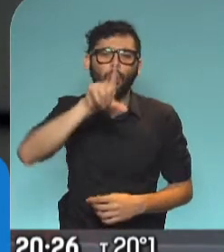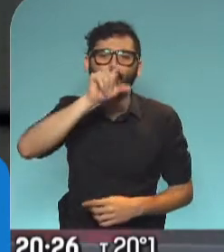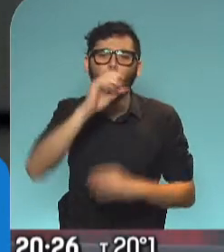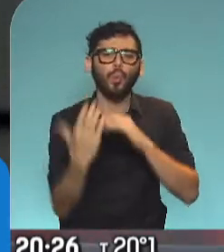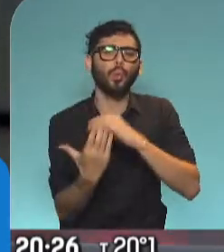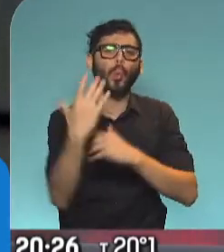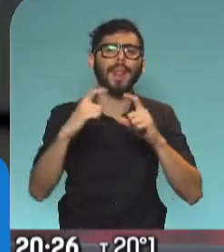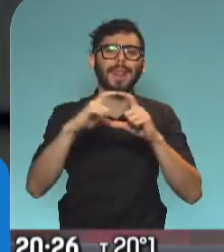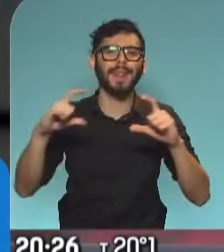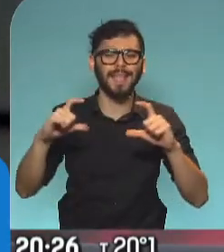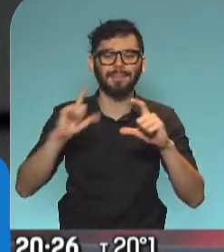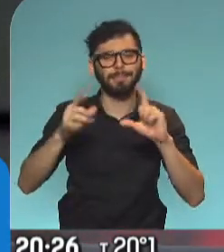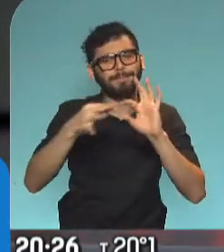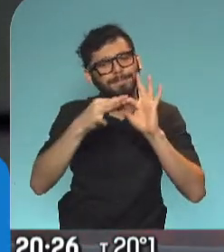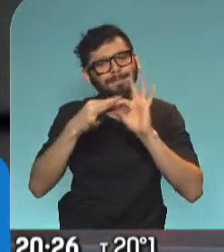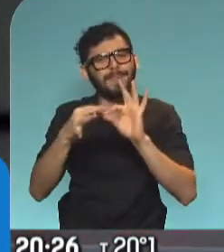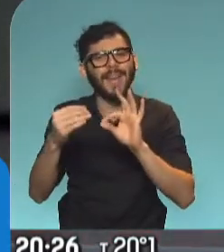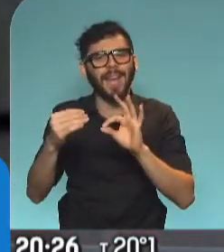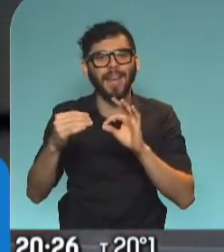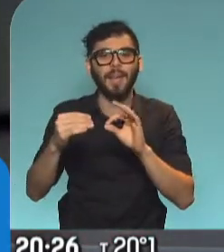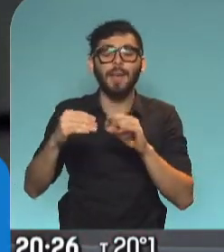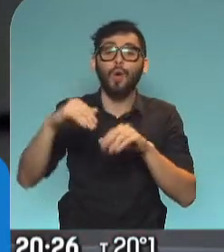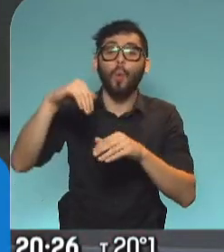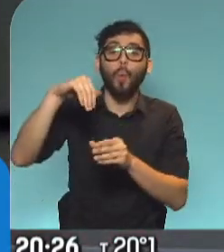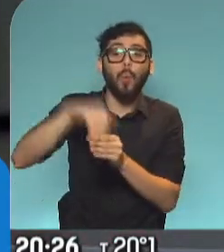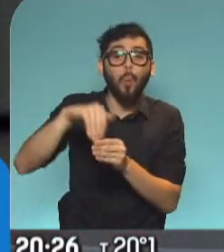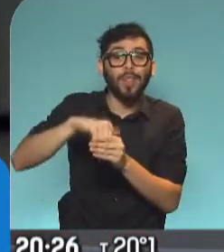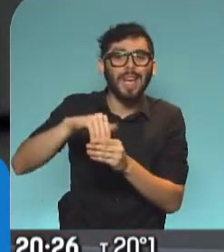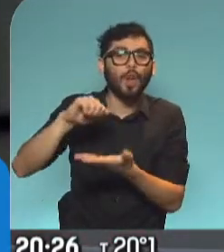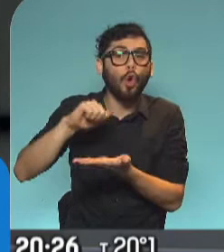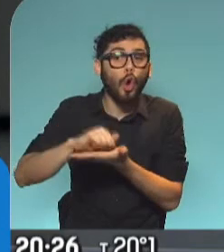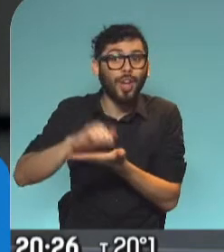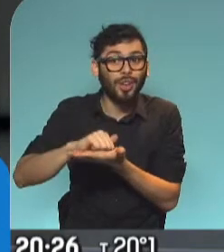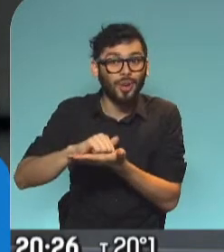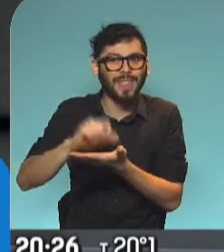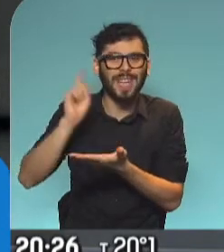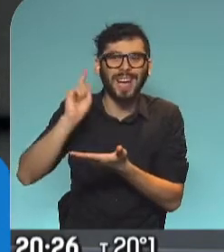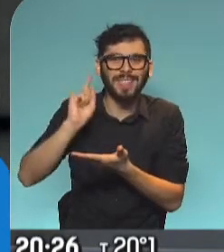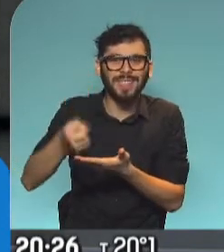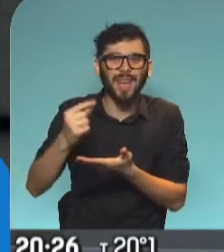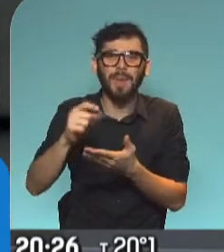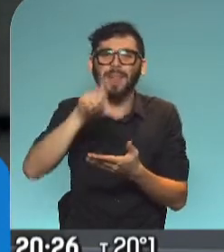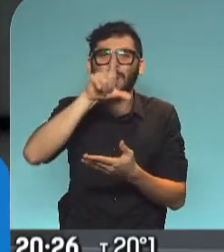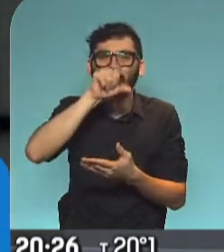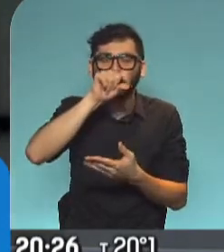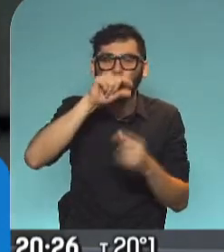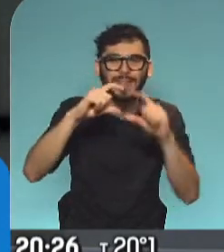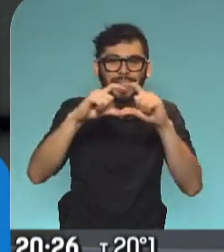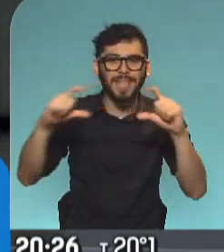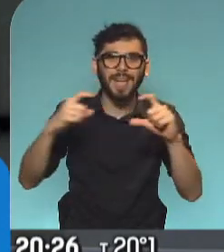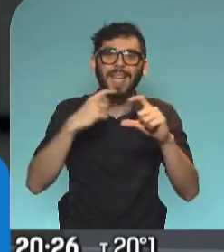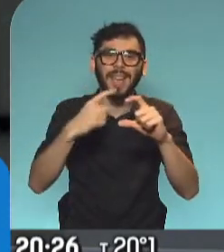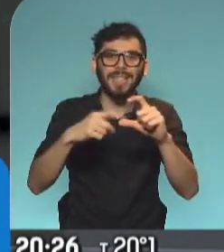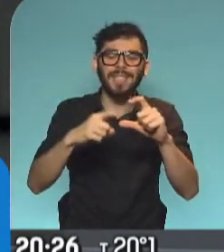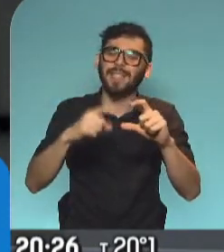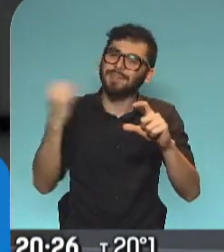hizo un tweet en relación a esto de lo peligroso del voto por correo, y ya Twitter está lanzando esos comunicados que dice: infórmese, es seguro votar